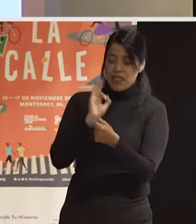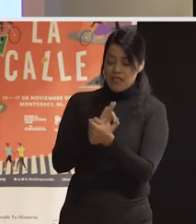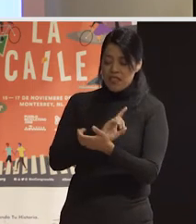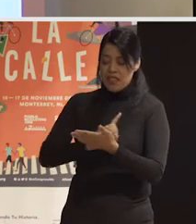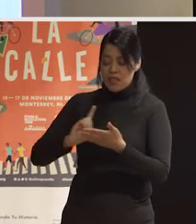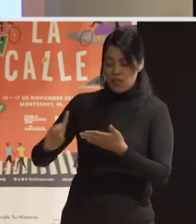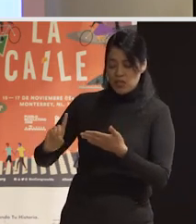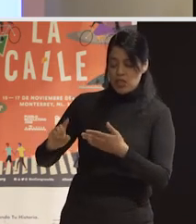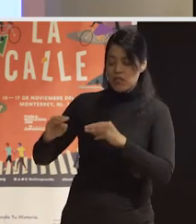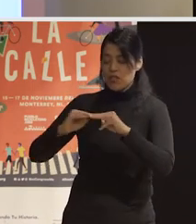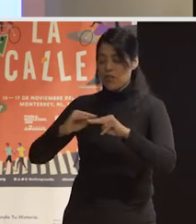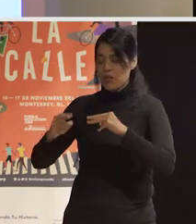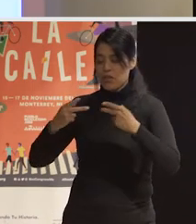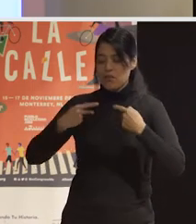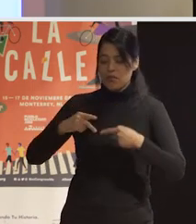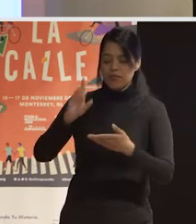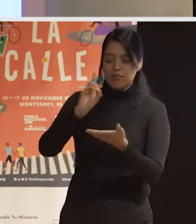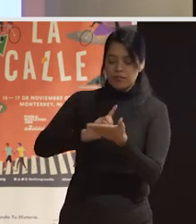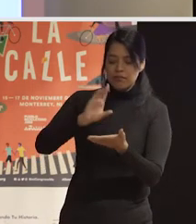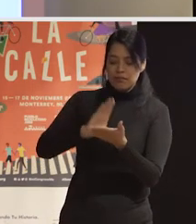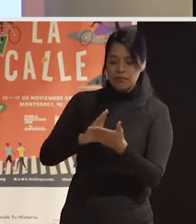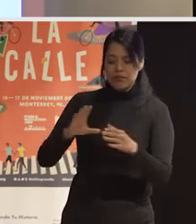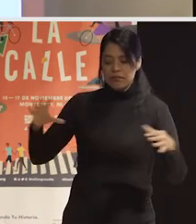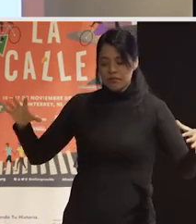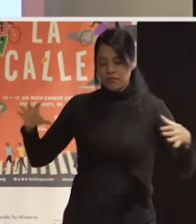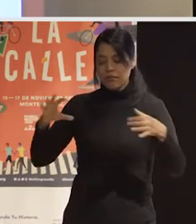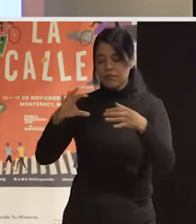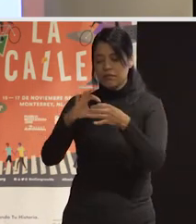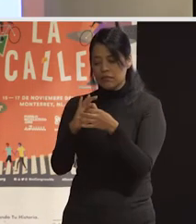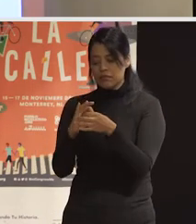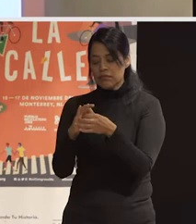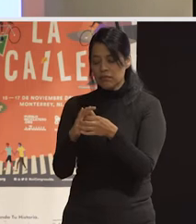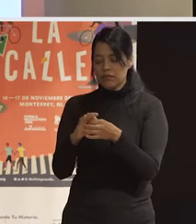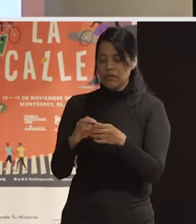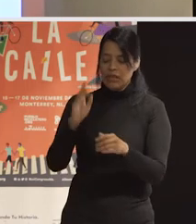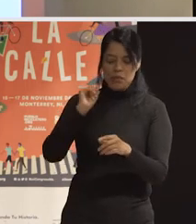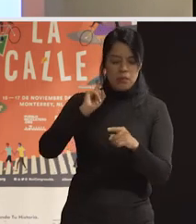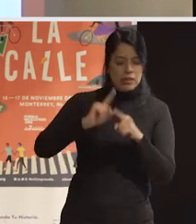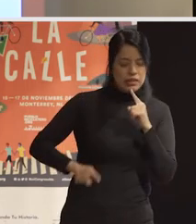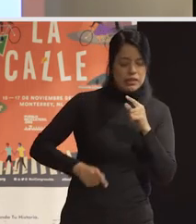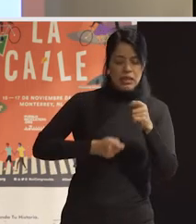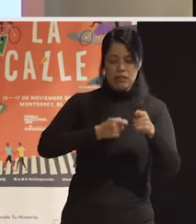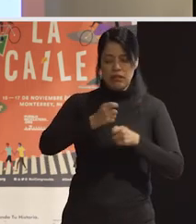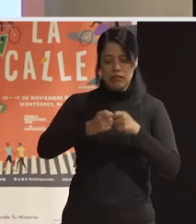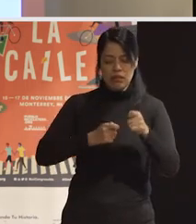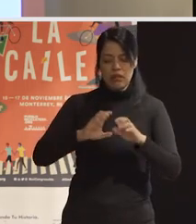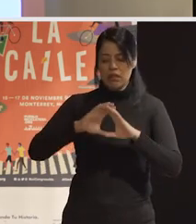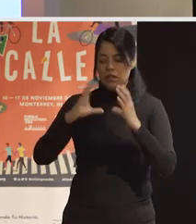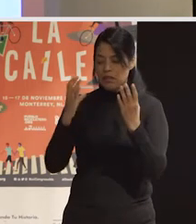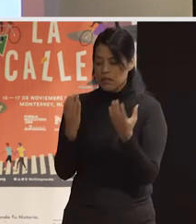personas discapacitadas como un solo movimiento en contra de la dominación ya sea del mismo planeta